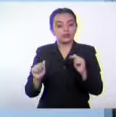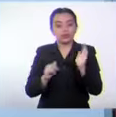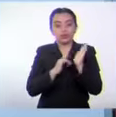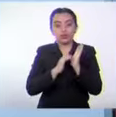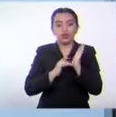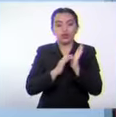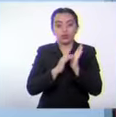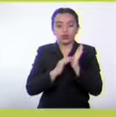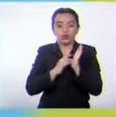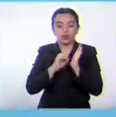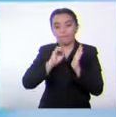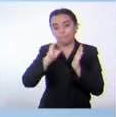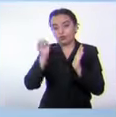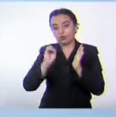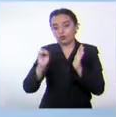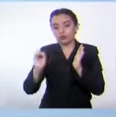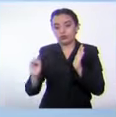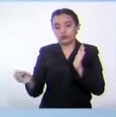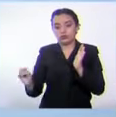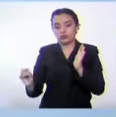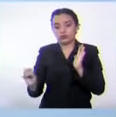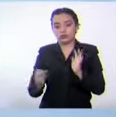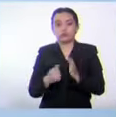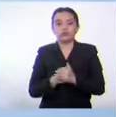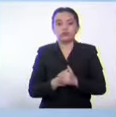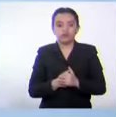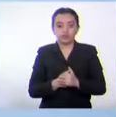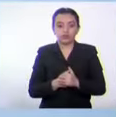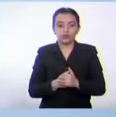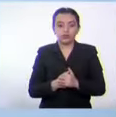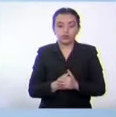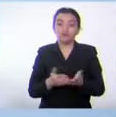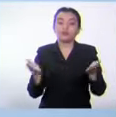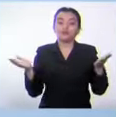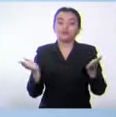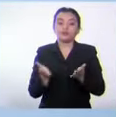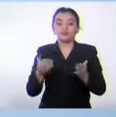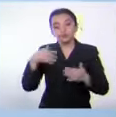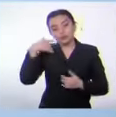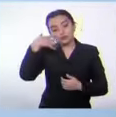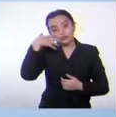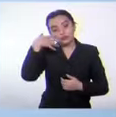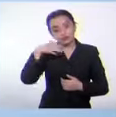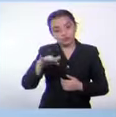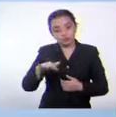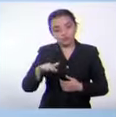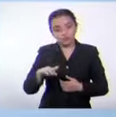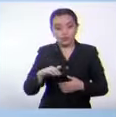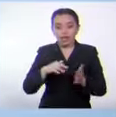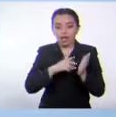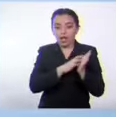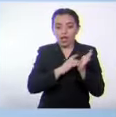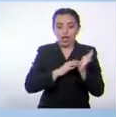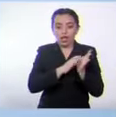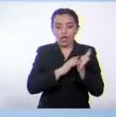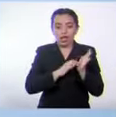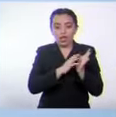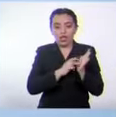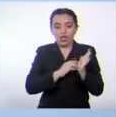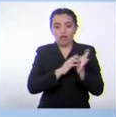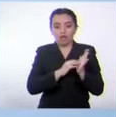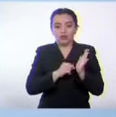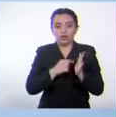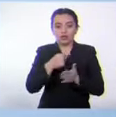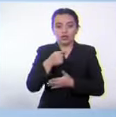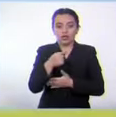masa sobre volumen. Ahora realicemos un ejemplo donde calculemos los